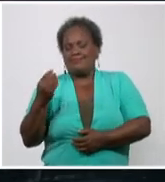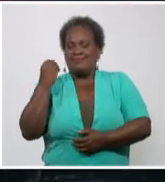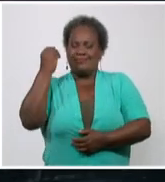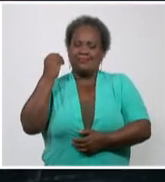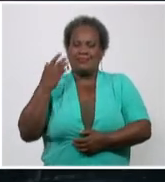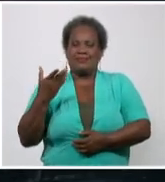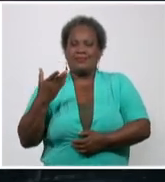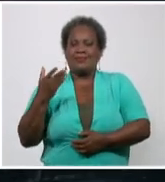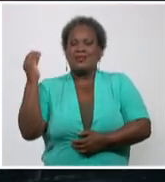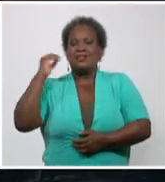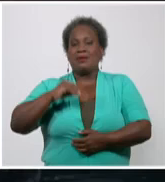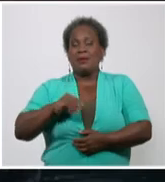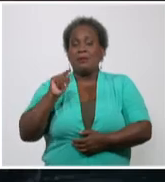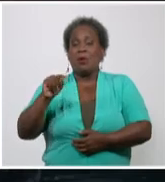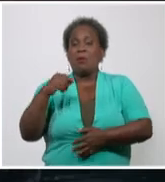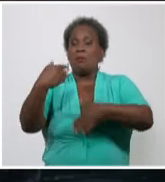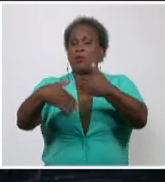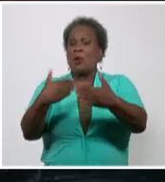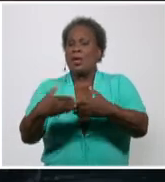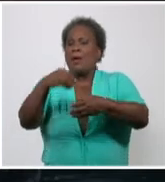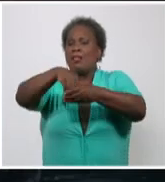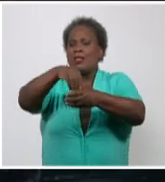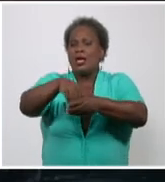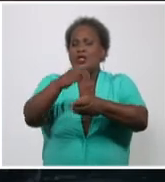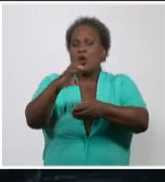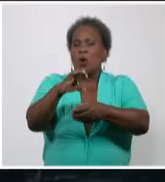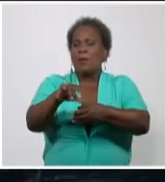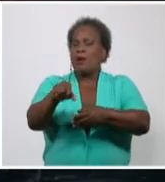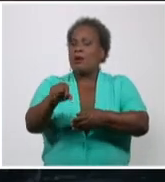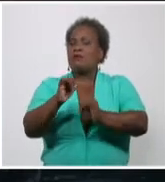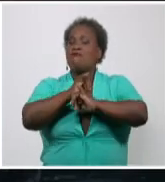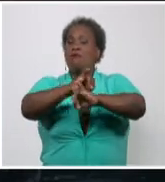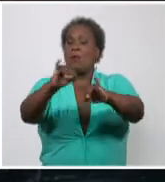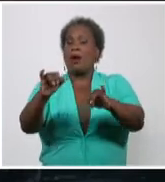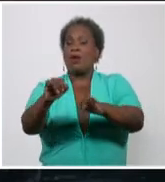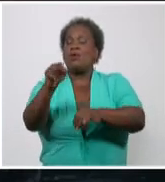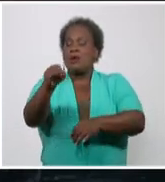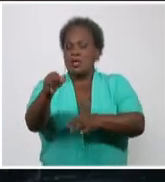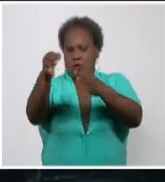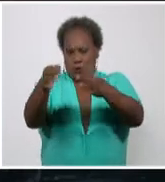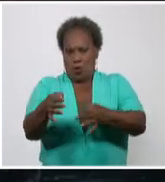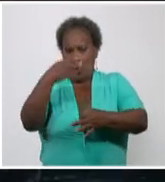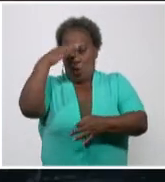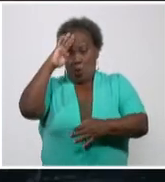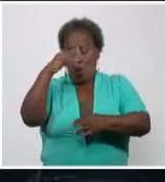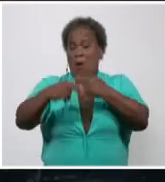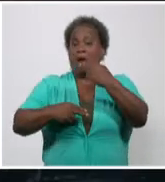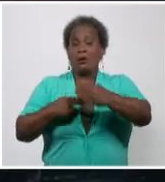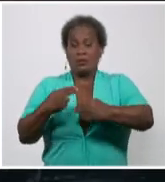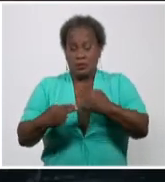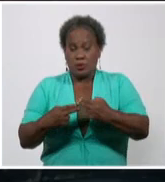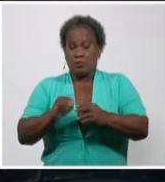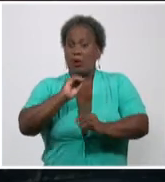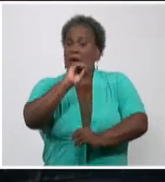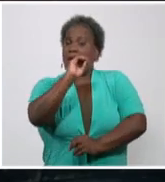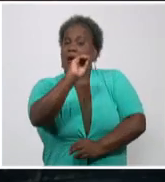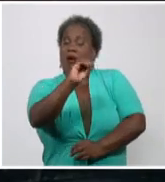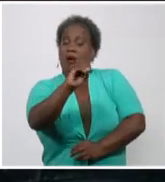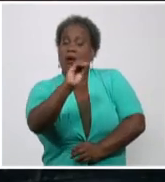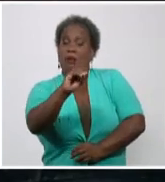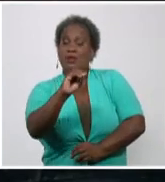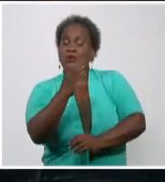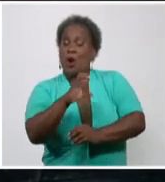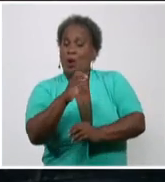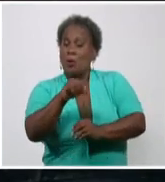Saber de un acto de terror y comunicarlo de inmediato es, en buena lid, lo que había que hacer. Por tanto, el aviso en sí no desató el